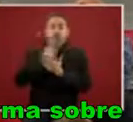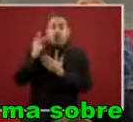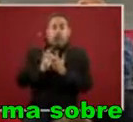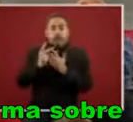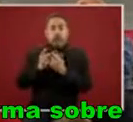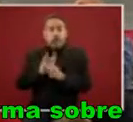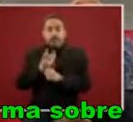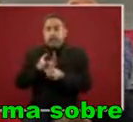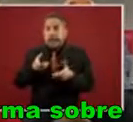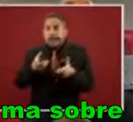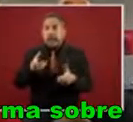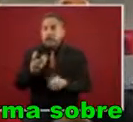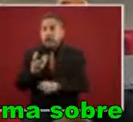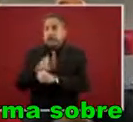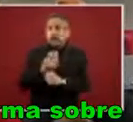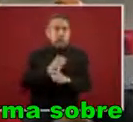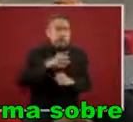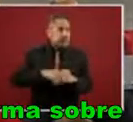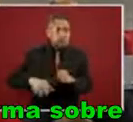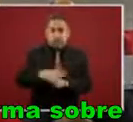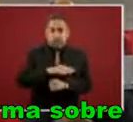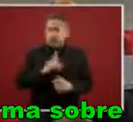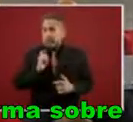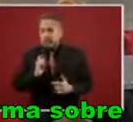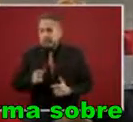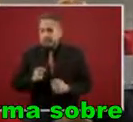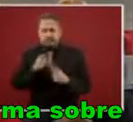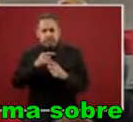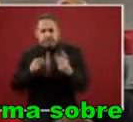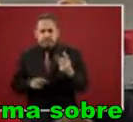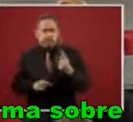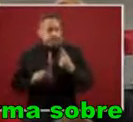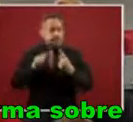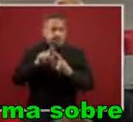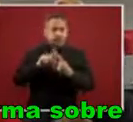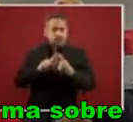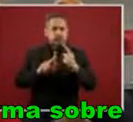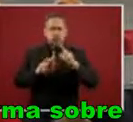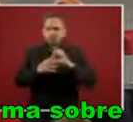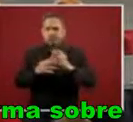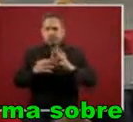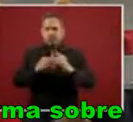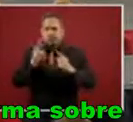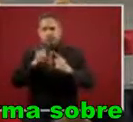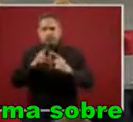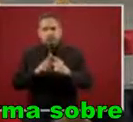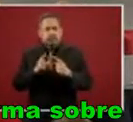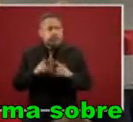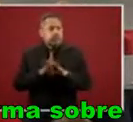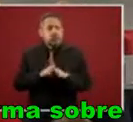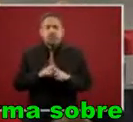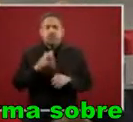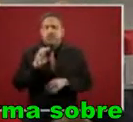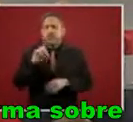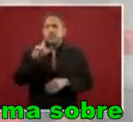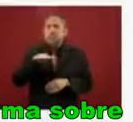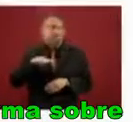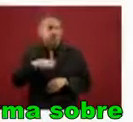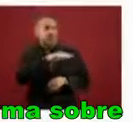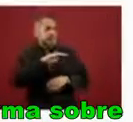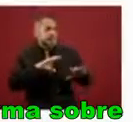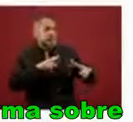constituye en tres componentes. El primer componente es la parte de mejoramiento integral de barrios, donde